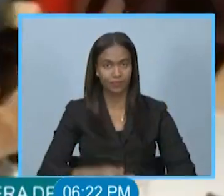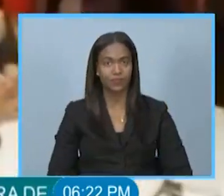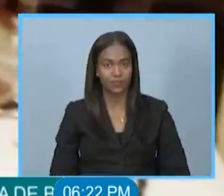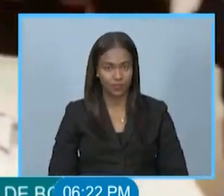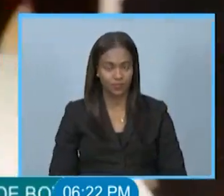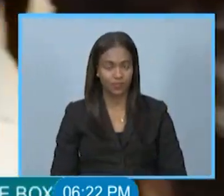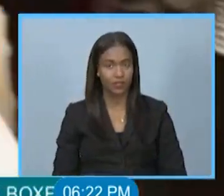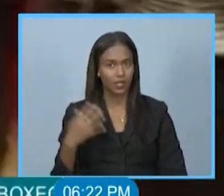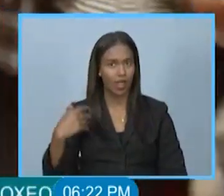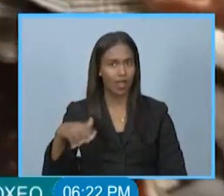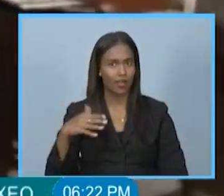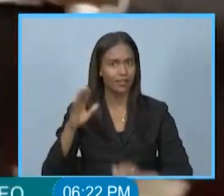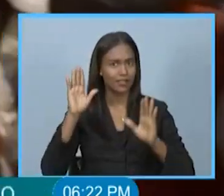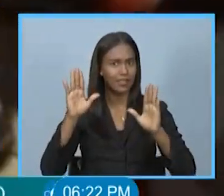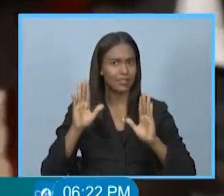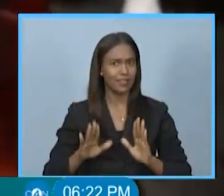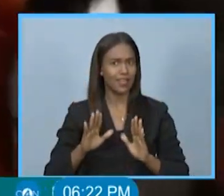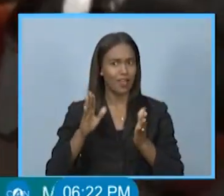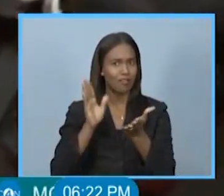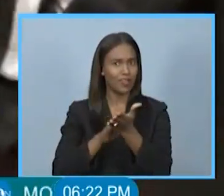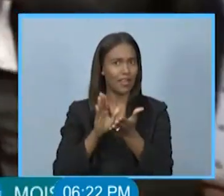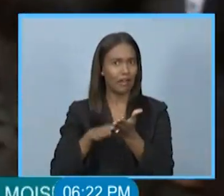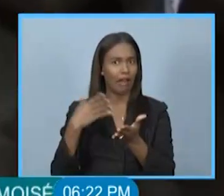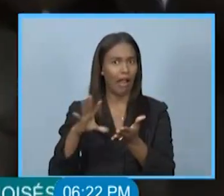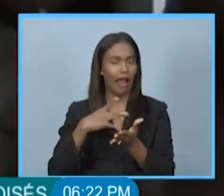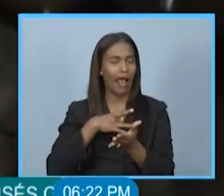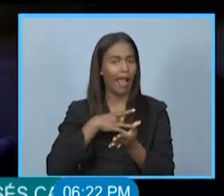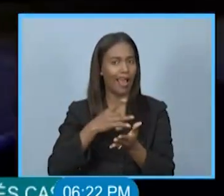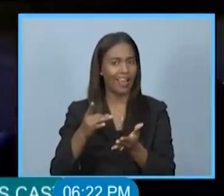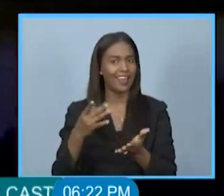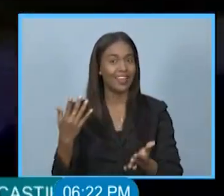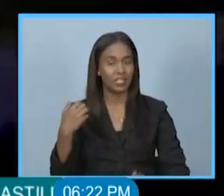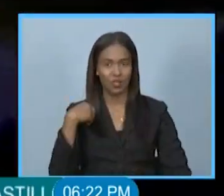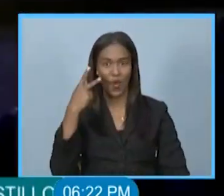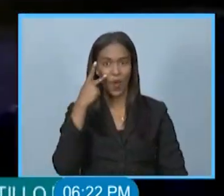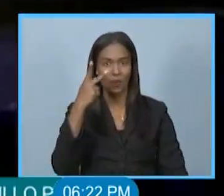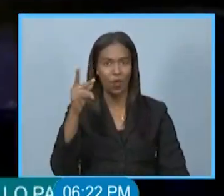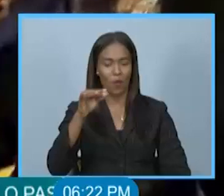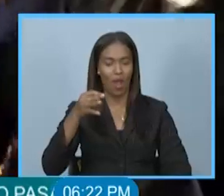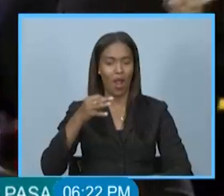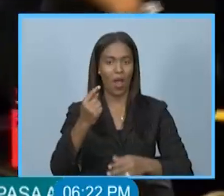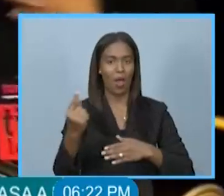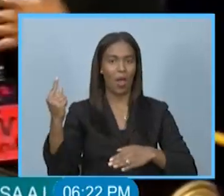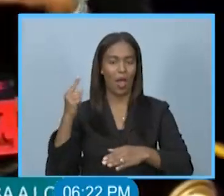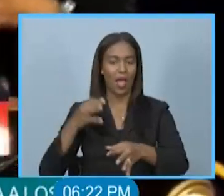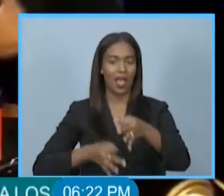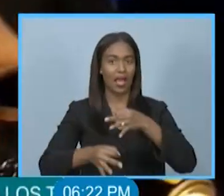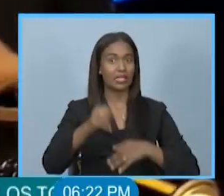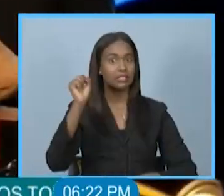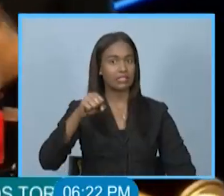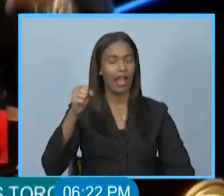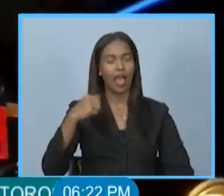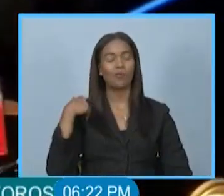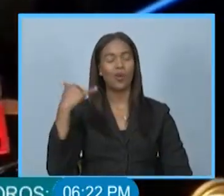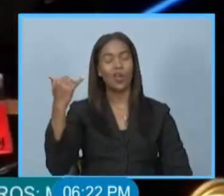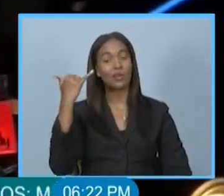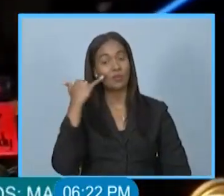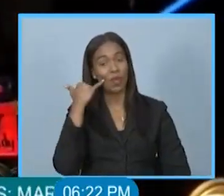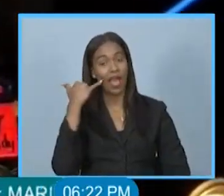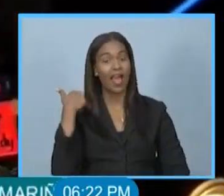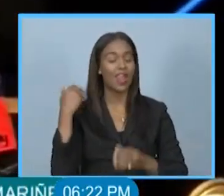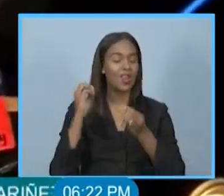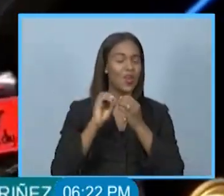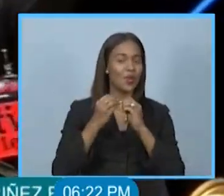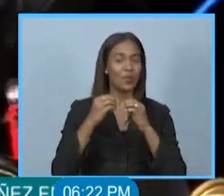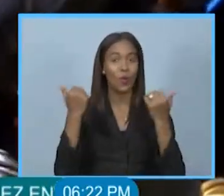excelente Felicidades me encanta entonces te veo como en el relevo ya sí Está me llaman Aquí tienen los